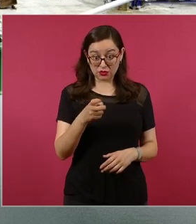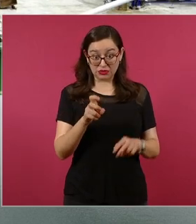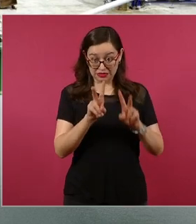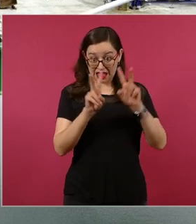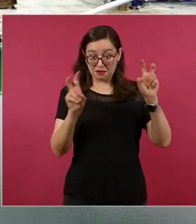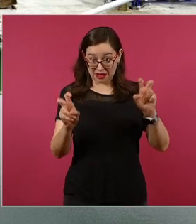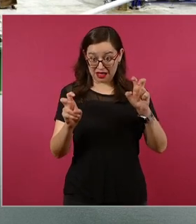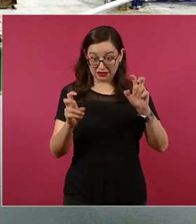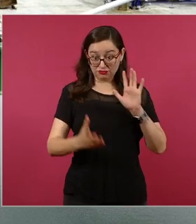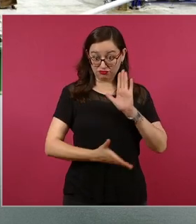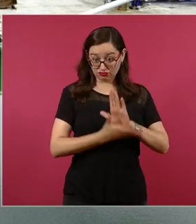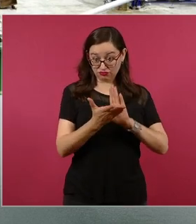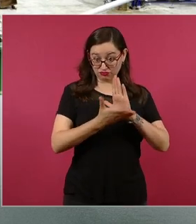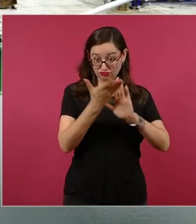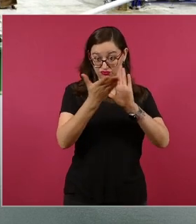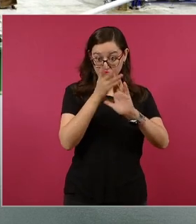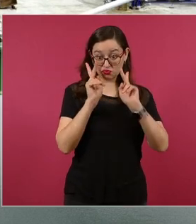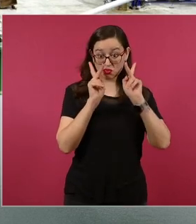Claudia.